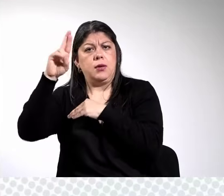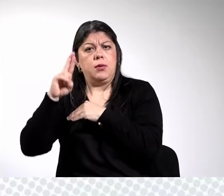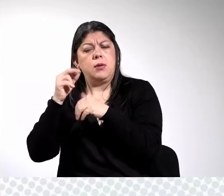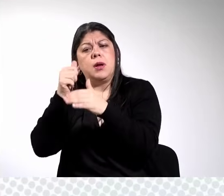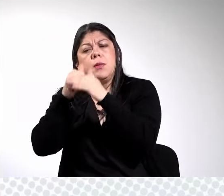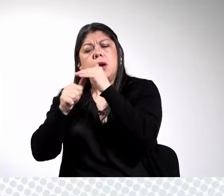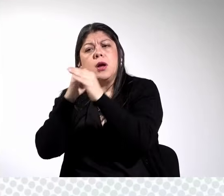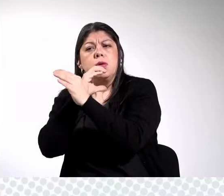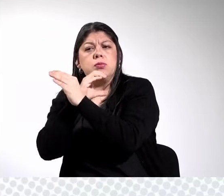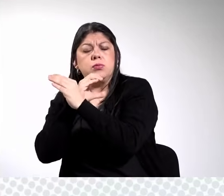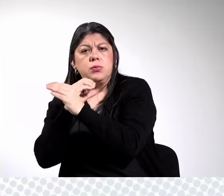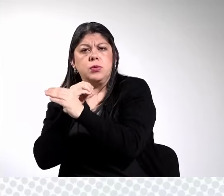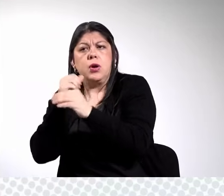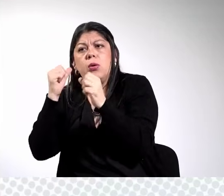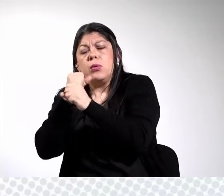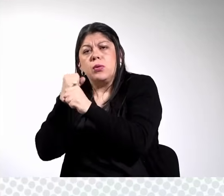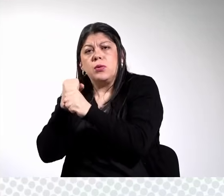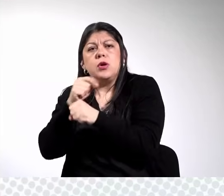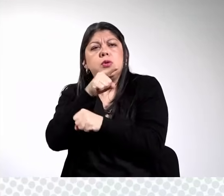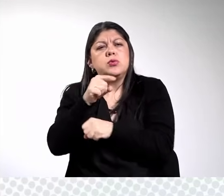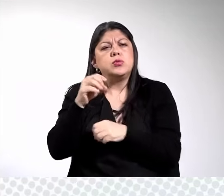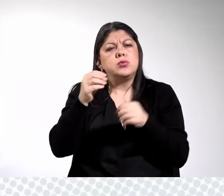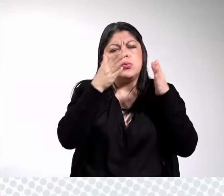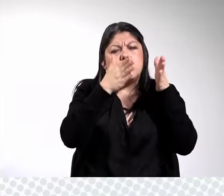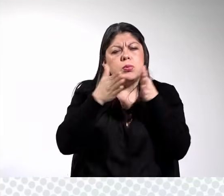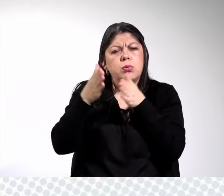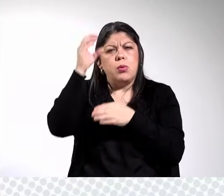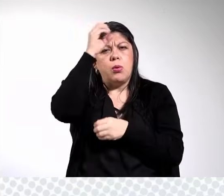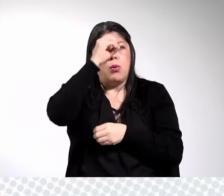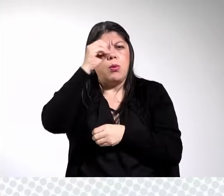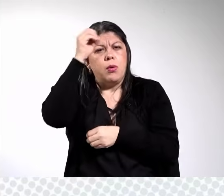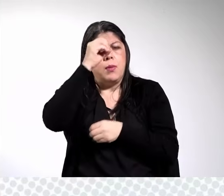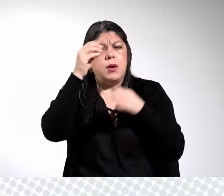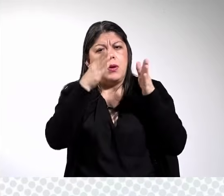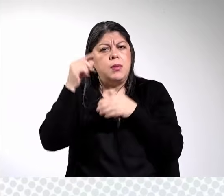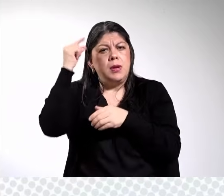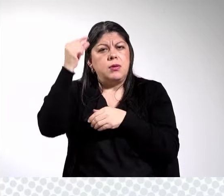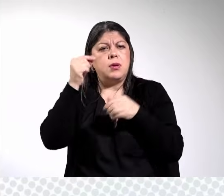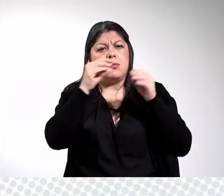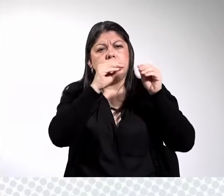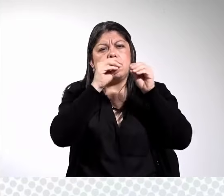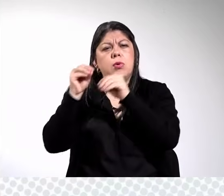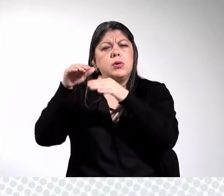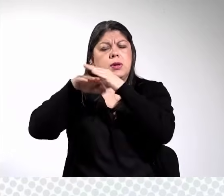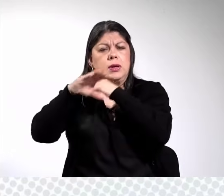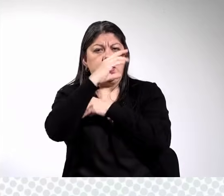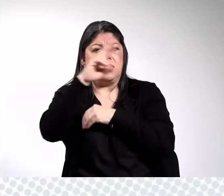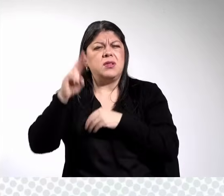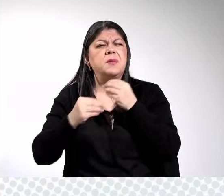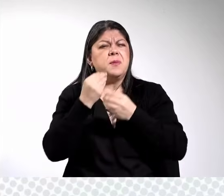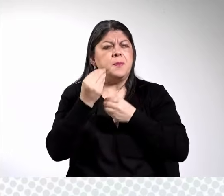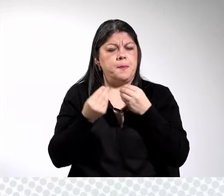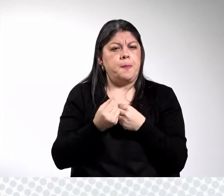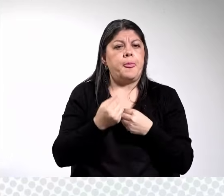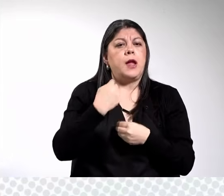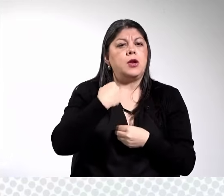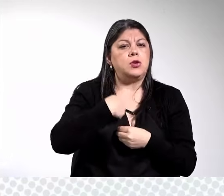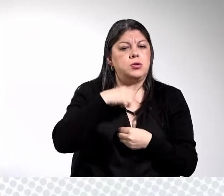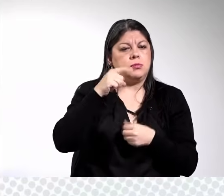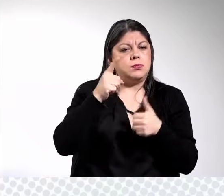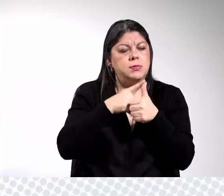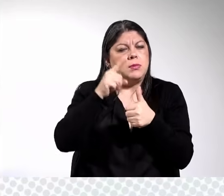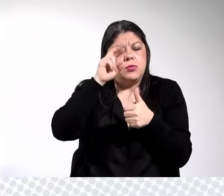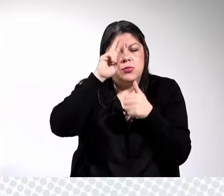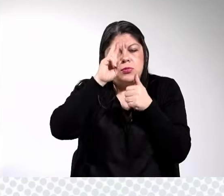refugio laborales. ¿Cuál será la postura de su gobierno frente a la población migrante? Bueno, primero que todo tiene que ser de respeto.